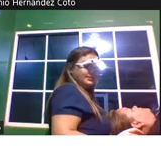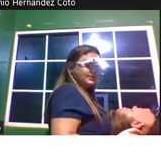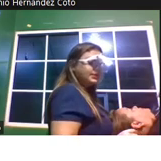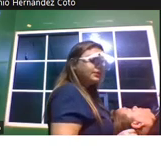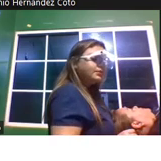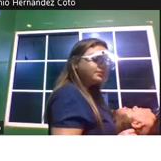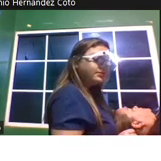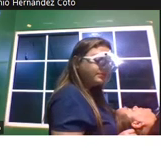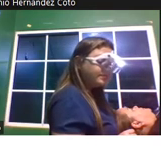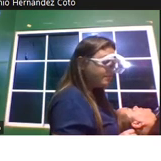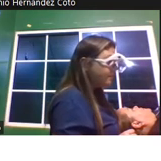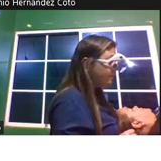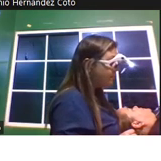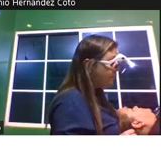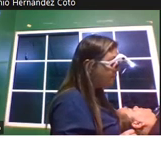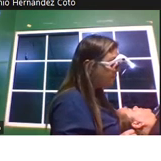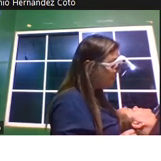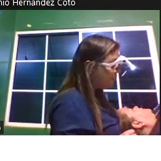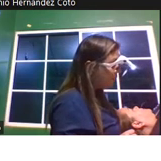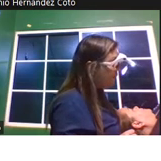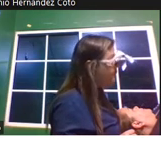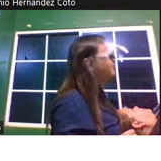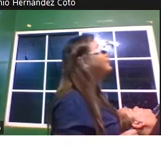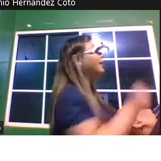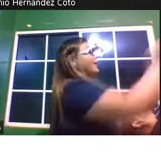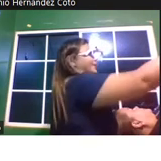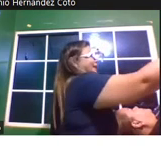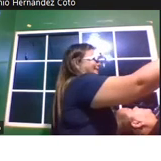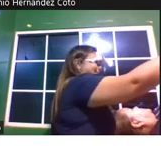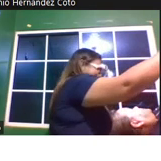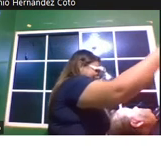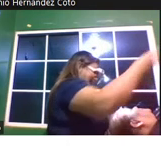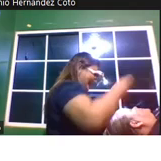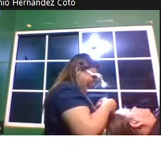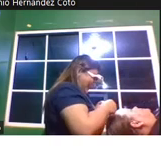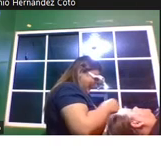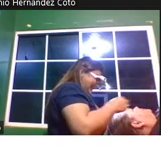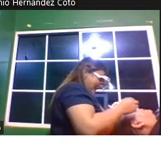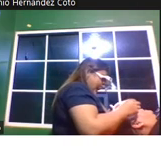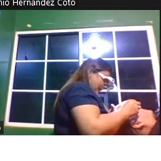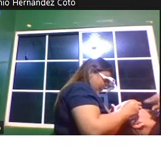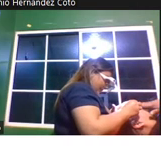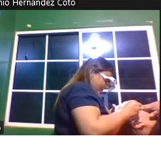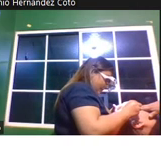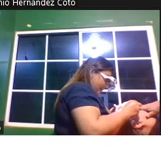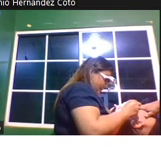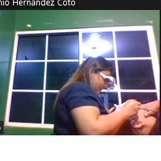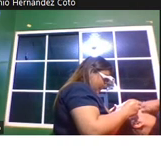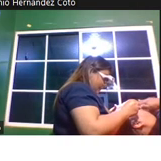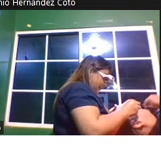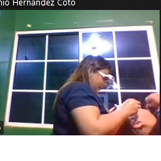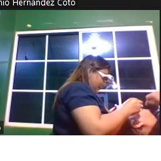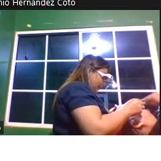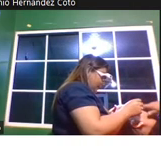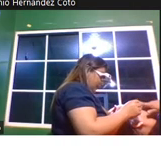eso debe ser, por eso hablábamos de que hay un equipo de trabajo, debe haber un equipo de trabajo para la asignación de responsabilidades. No puedo yo